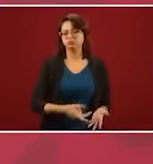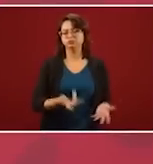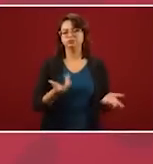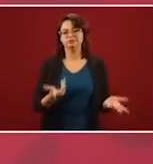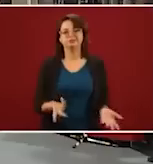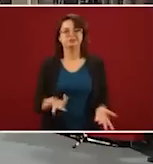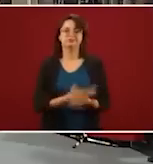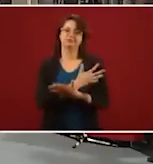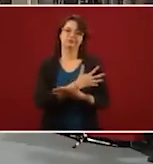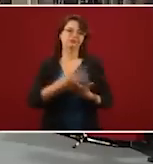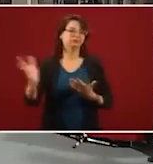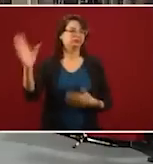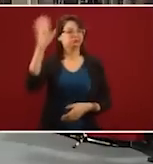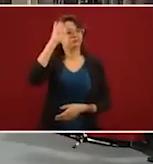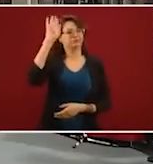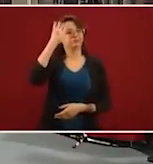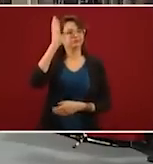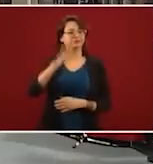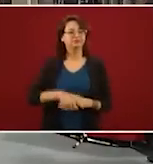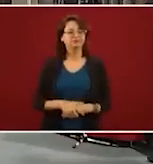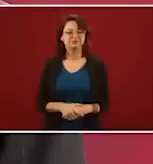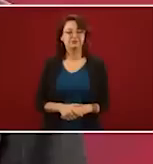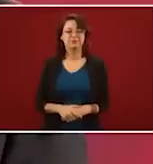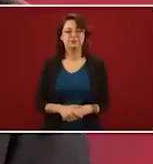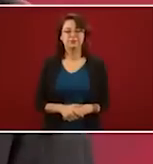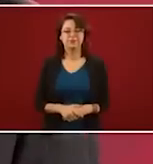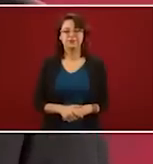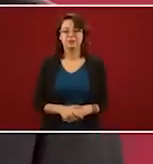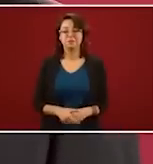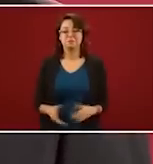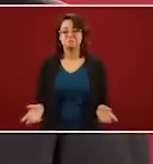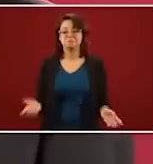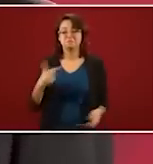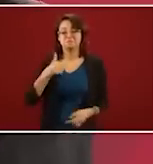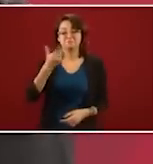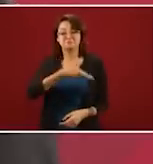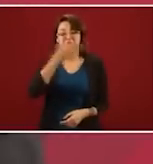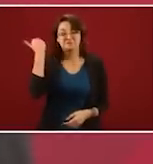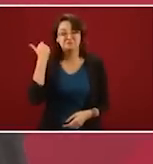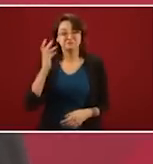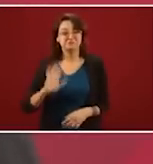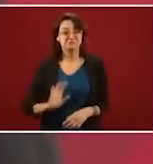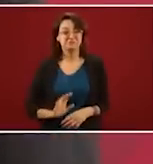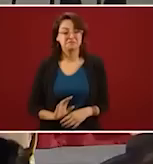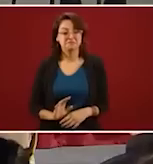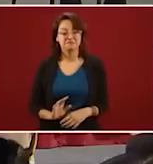es un exceso. O sea, yo no estaba ni enterado,